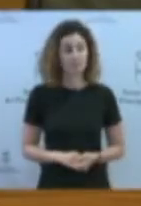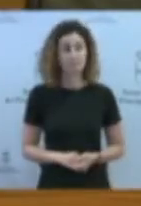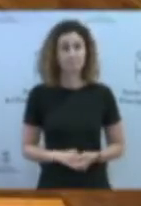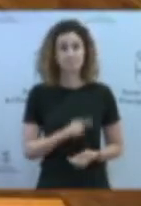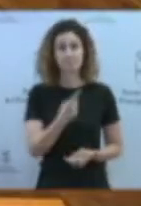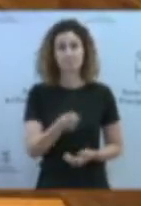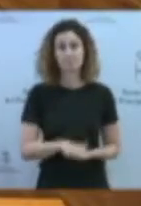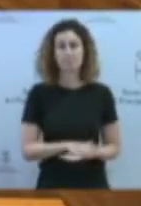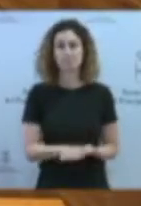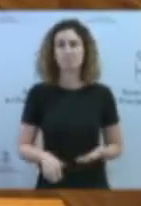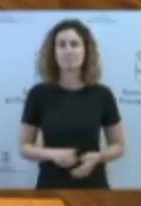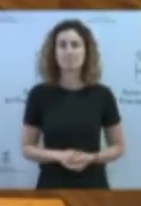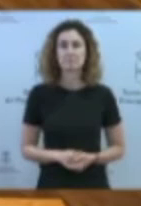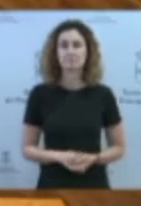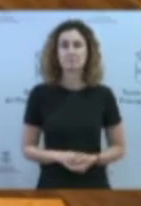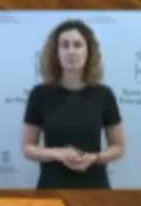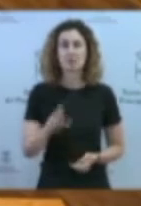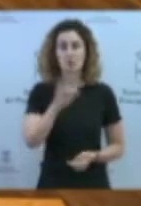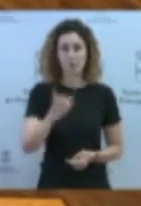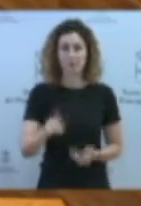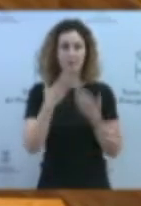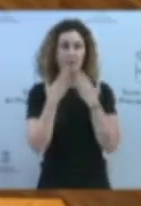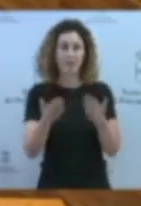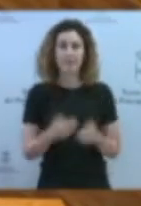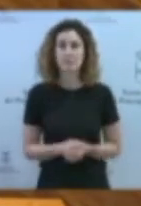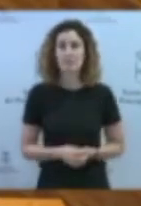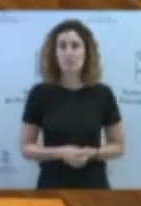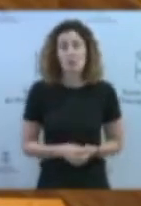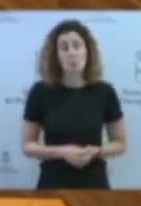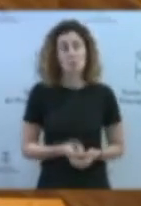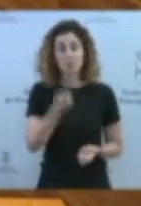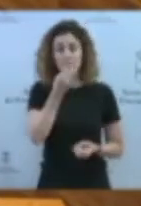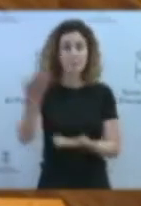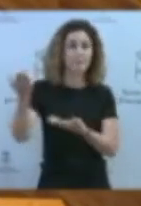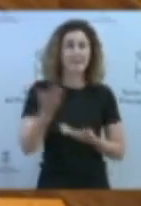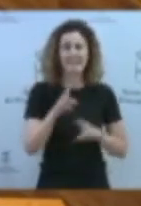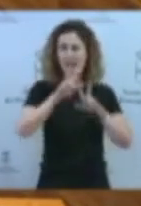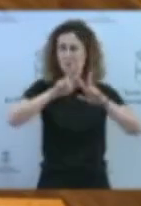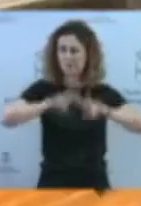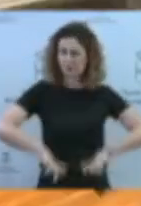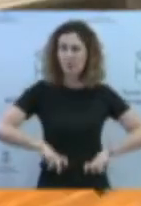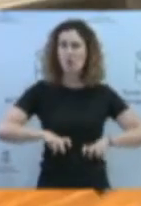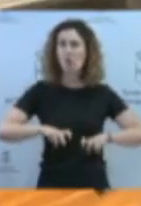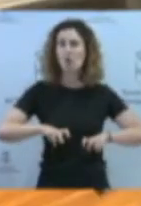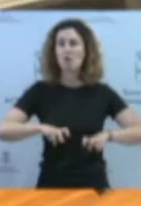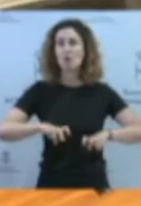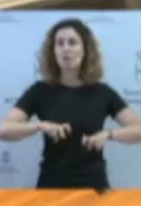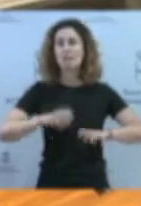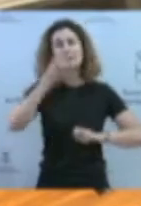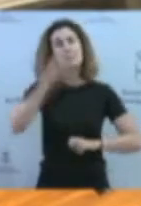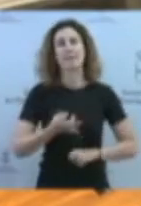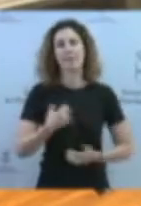Rodríguez. Pues nada, bienvenida, supongo que sea toda investigación y verdad. Yo solamente le puedo decir la